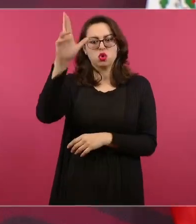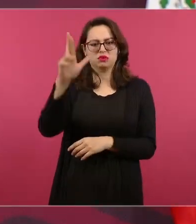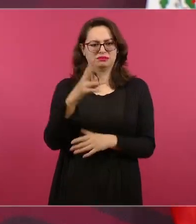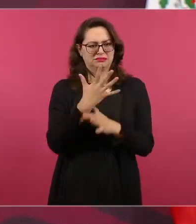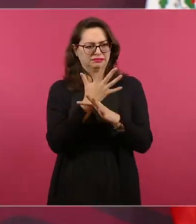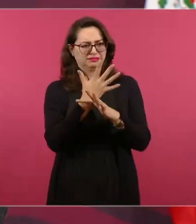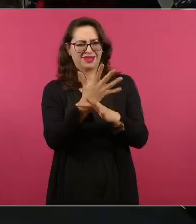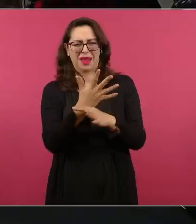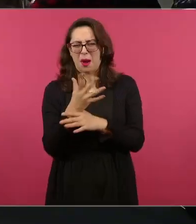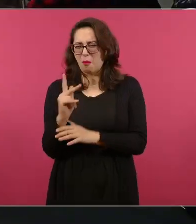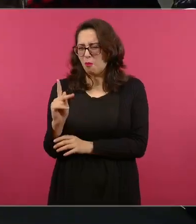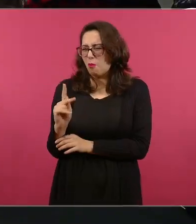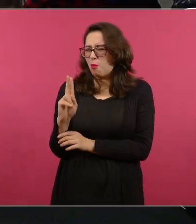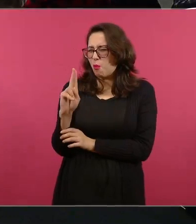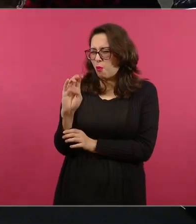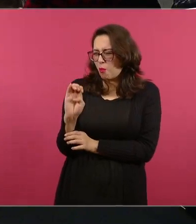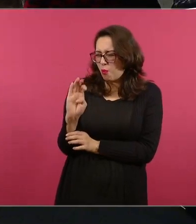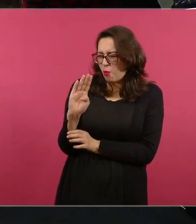Moreno,